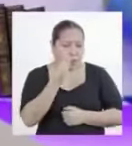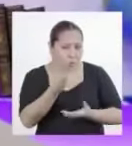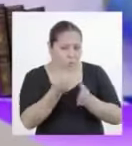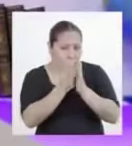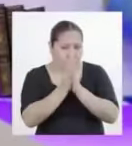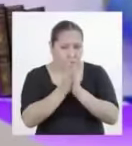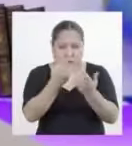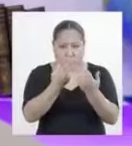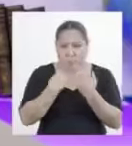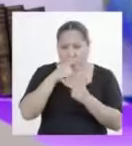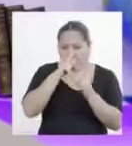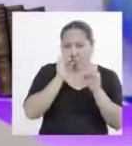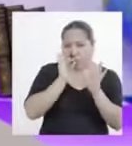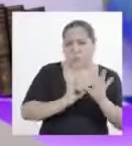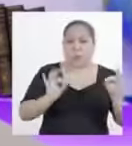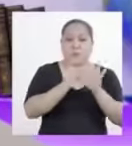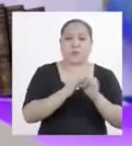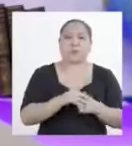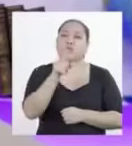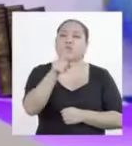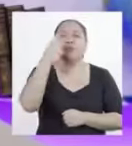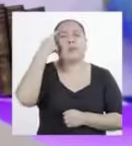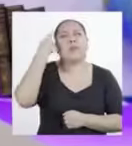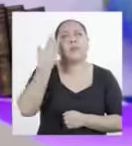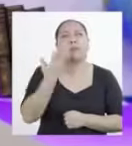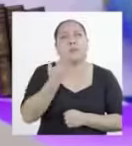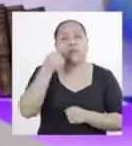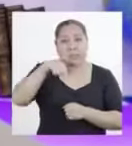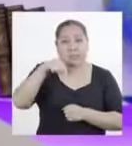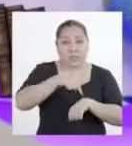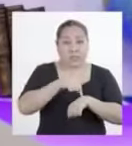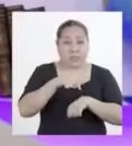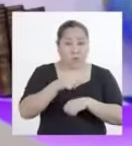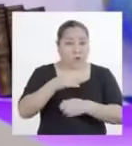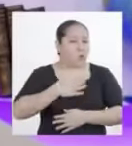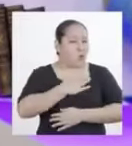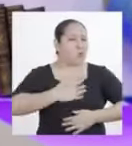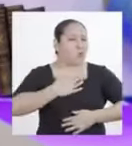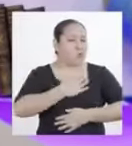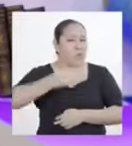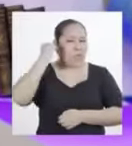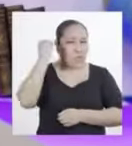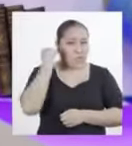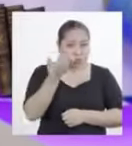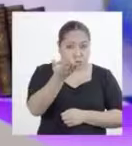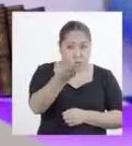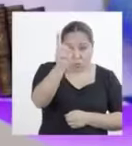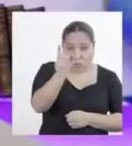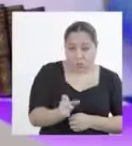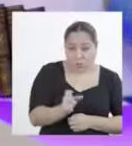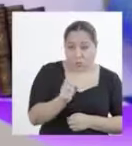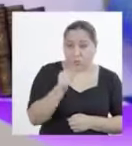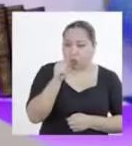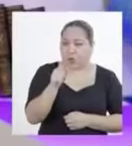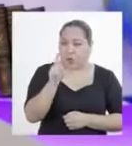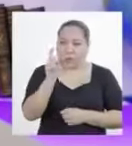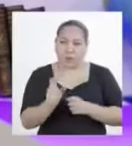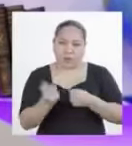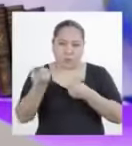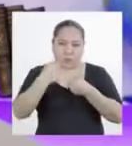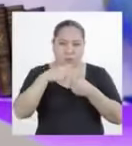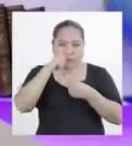por favor, ¿nos puede contestar una pregunta muy importante? ¿Usted cree que en este momento goza de todos los derechos Que le corresponden como ser humano